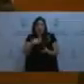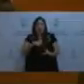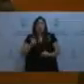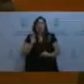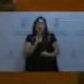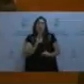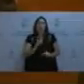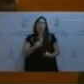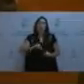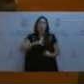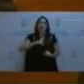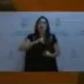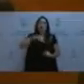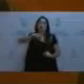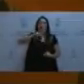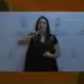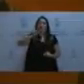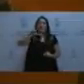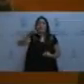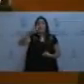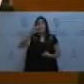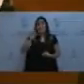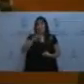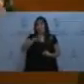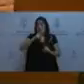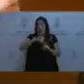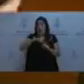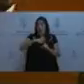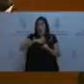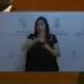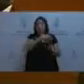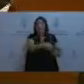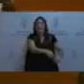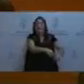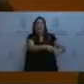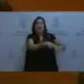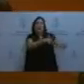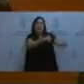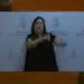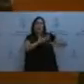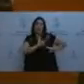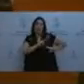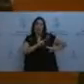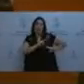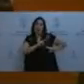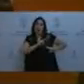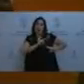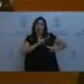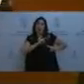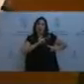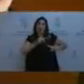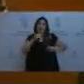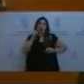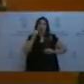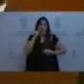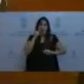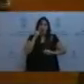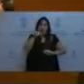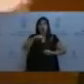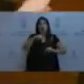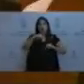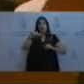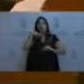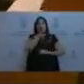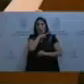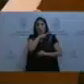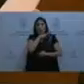la residencia de Navelgas, concejo de Pineo, y usted nos responde por Navia y Cangas del Narcea. Es decir, preguntamos una cosa y usted